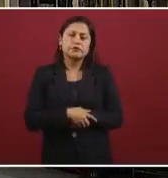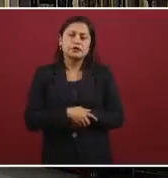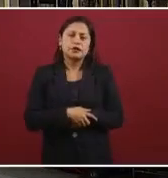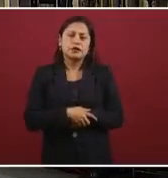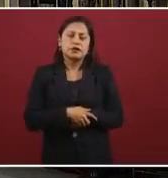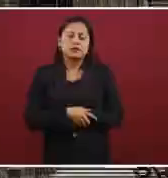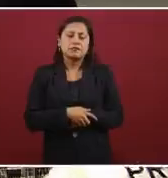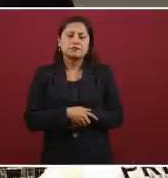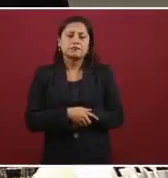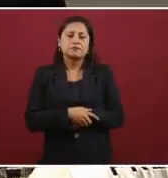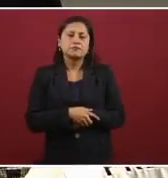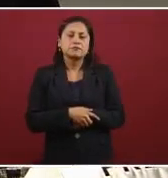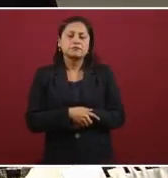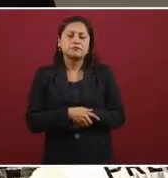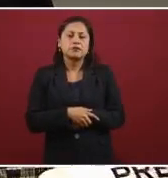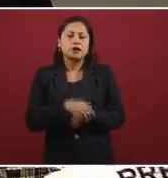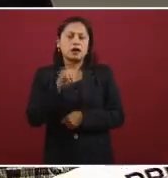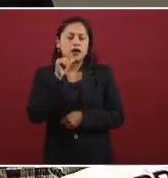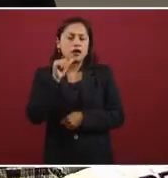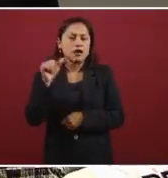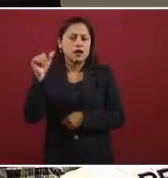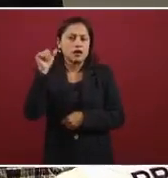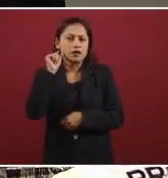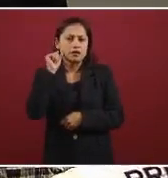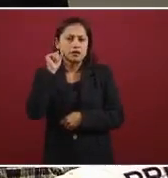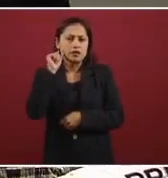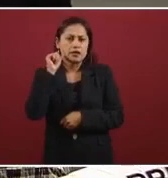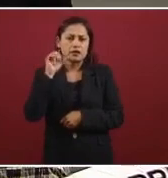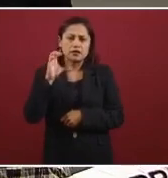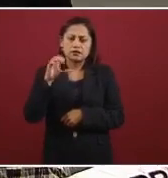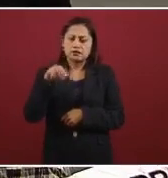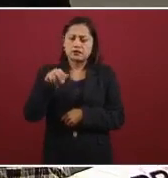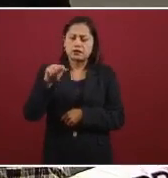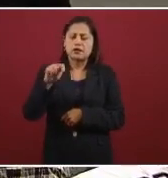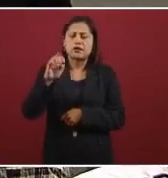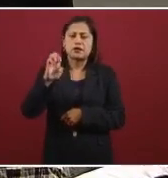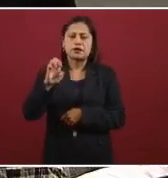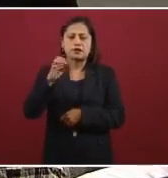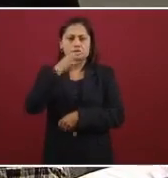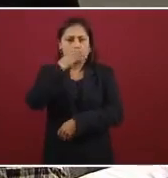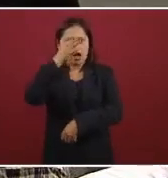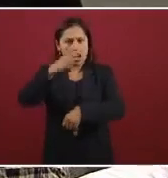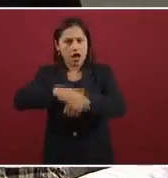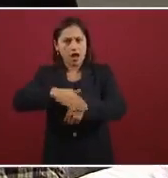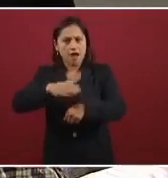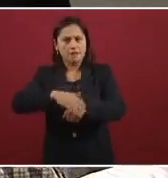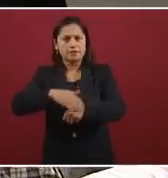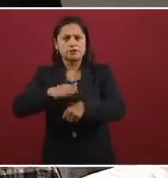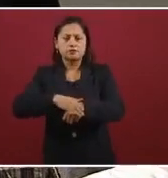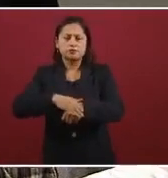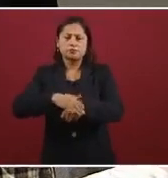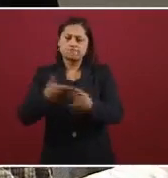Ayer anunció la CENTE un nuevo bloqueo otra vez a la Cámara de Diputados. Ya ha dicho que, bueno, pues que